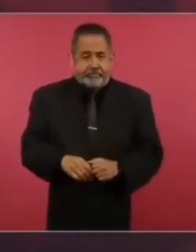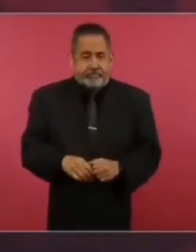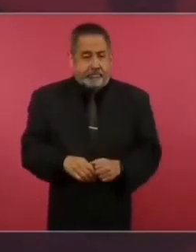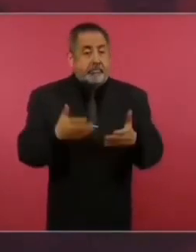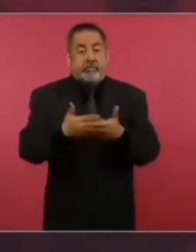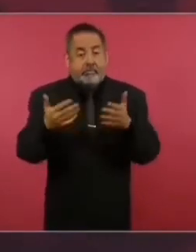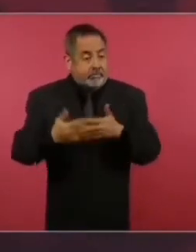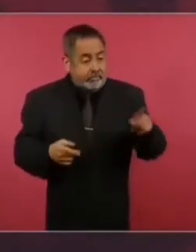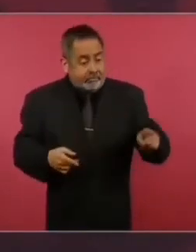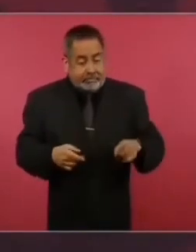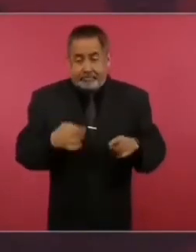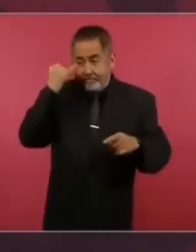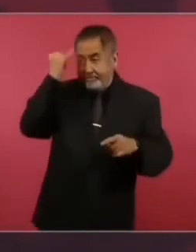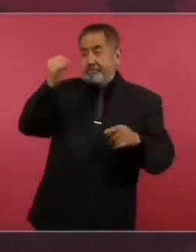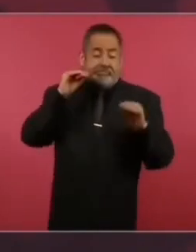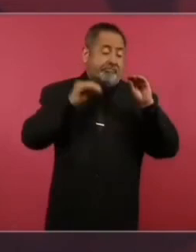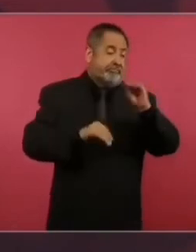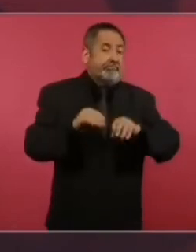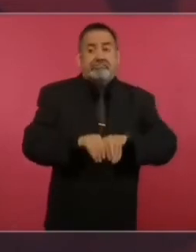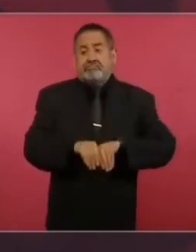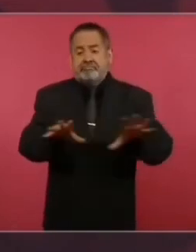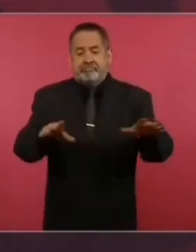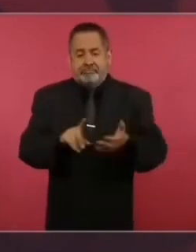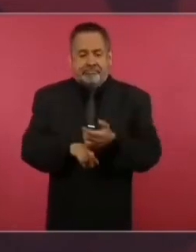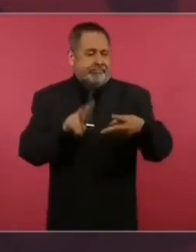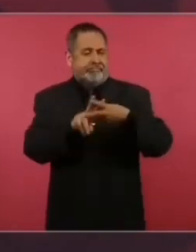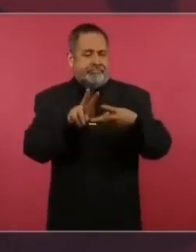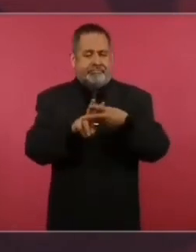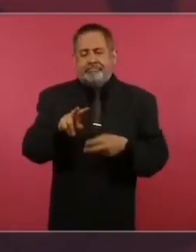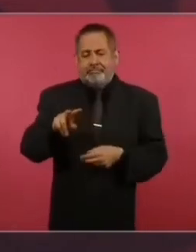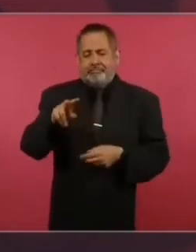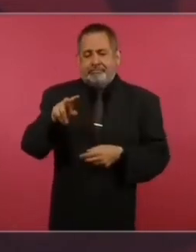se aventaron con esto de presidente